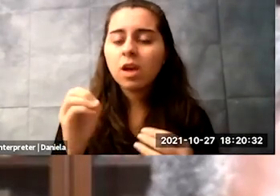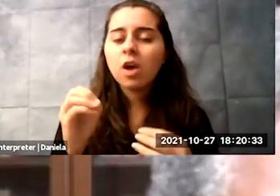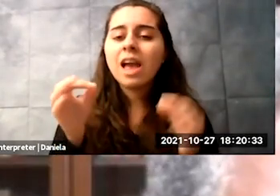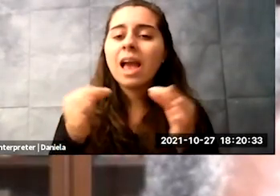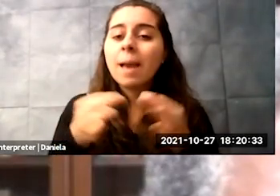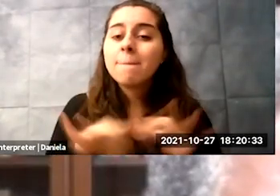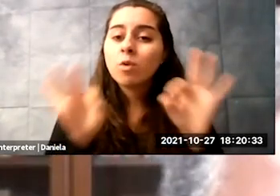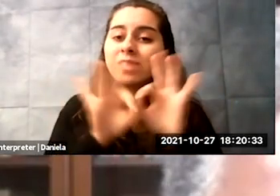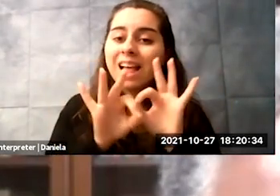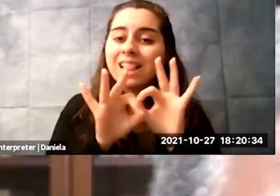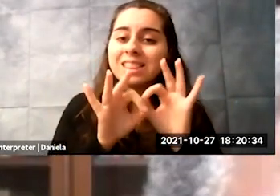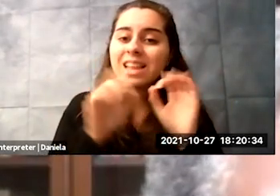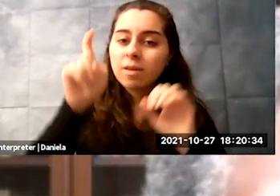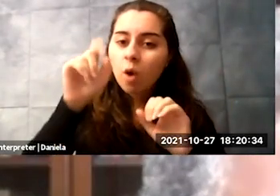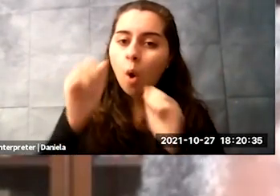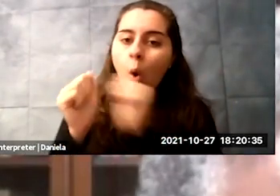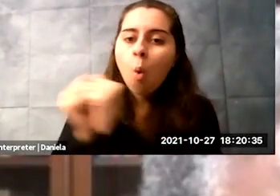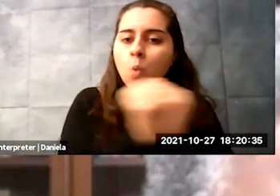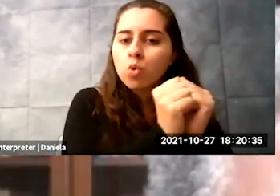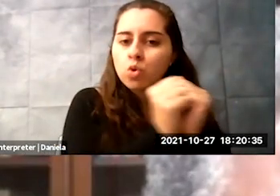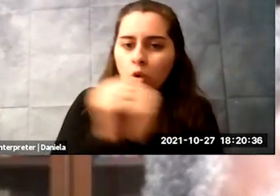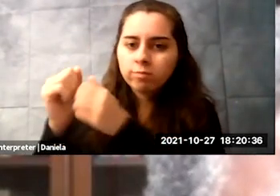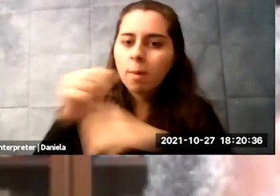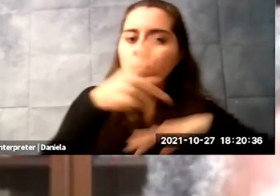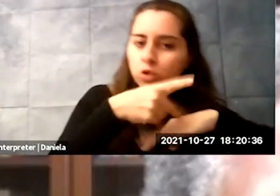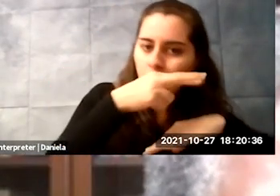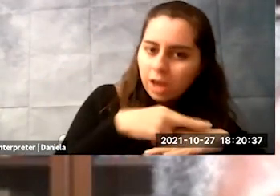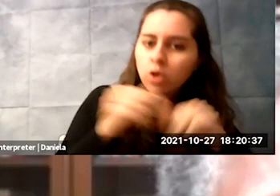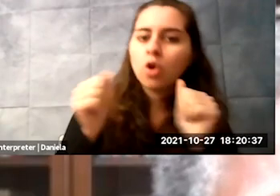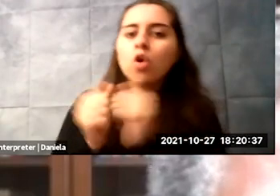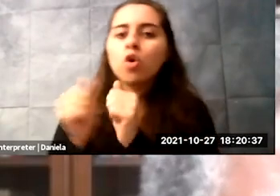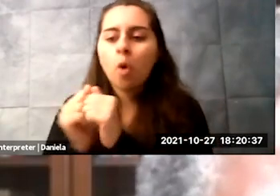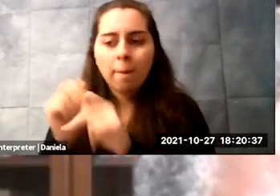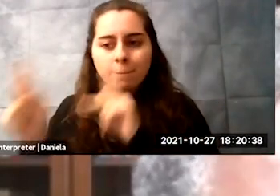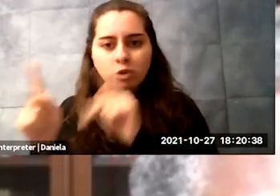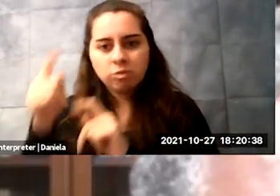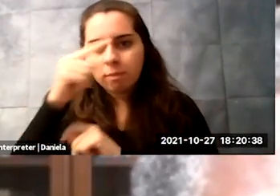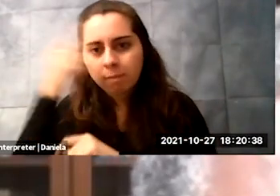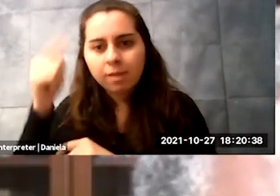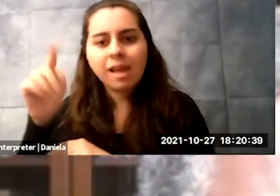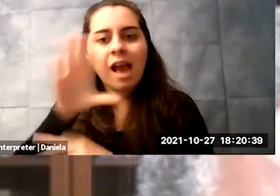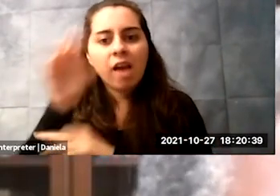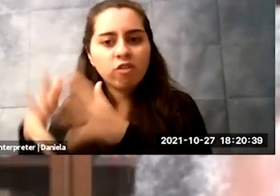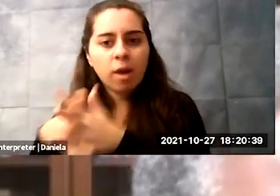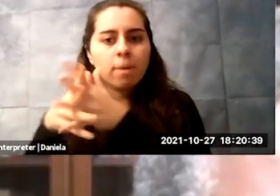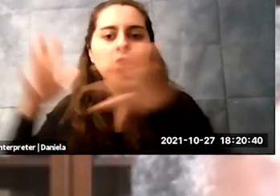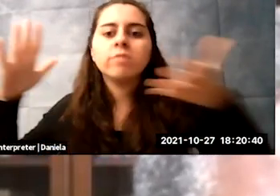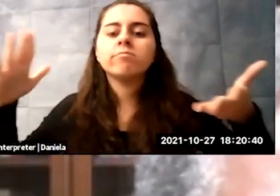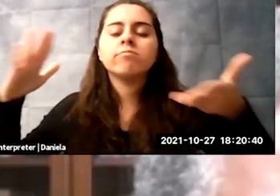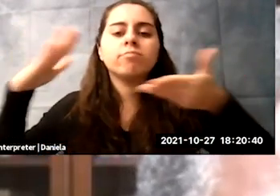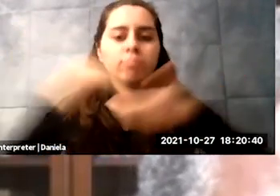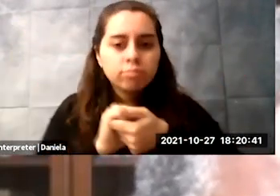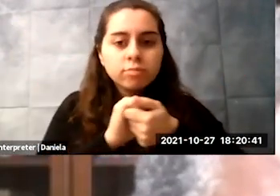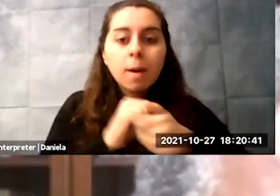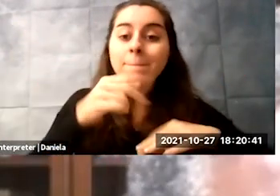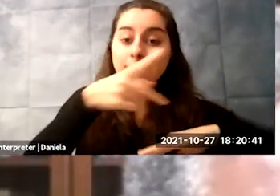racismo en Puerto Rico y en la diáspora, en Puerto Rico, en la nación de Puerto Rico, donde quiera que esté la nación puertorriqueña. Esa es la